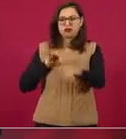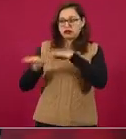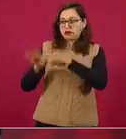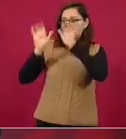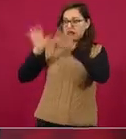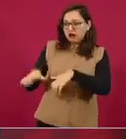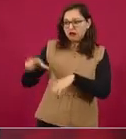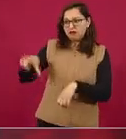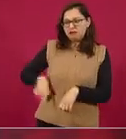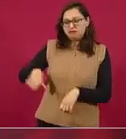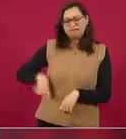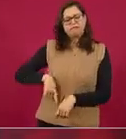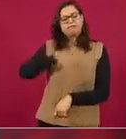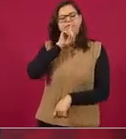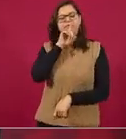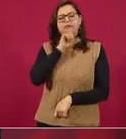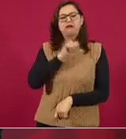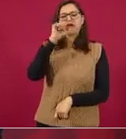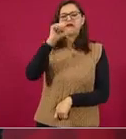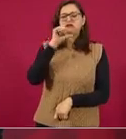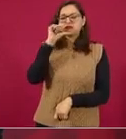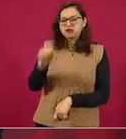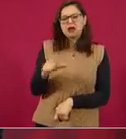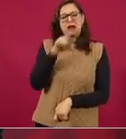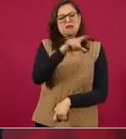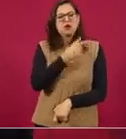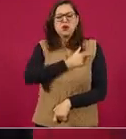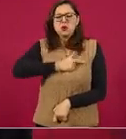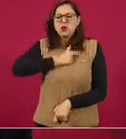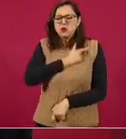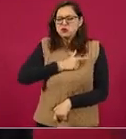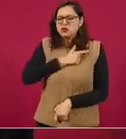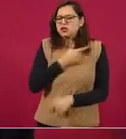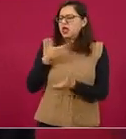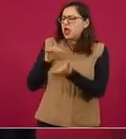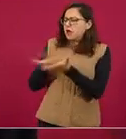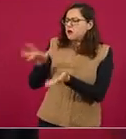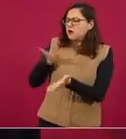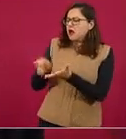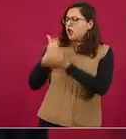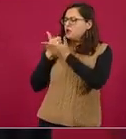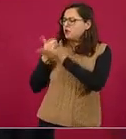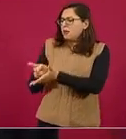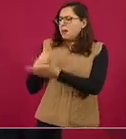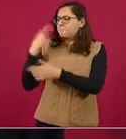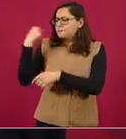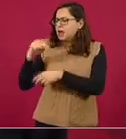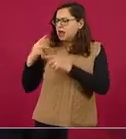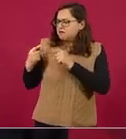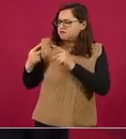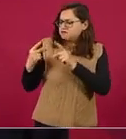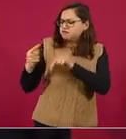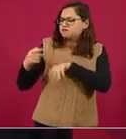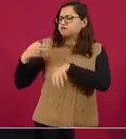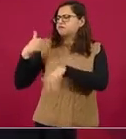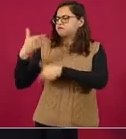apoyar en el caso del Tren Maya para concluirlo,